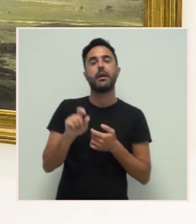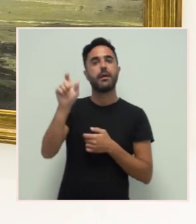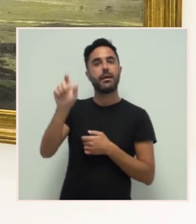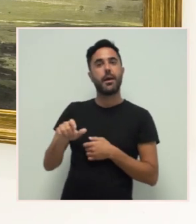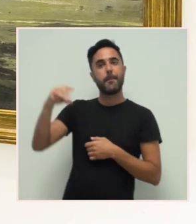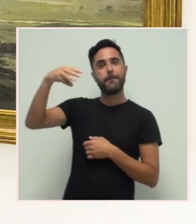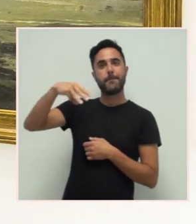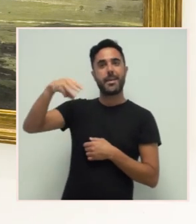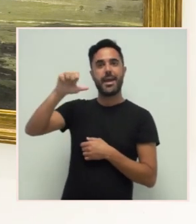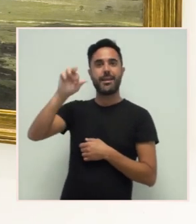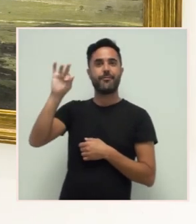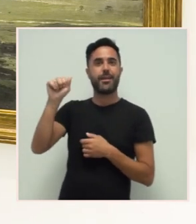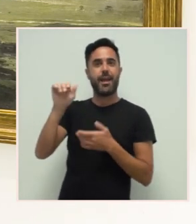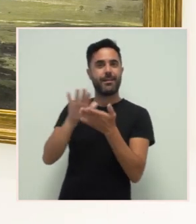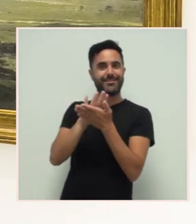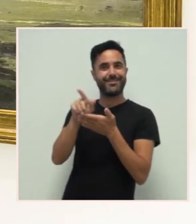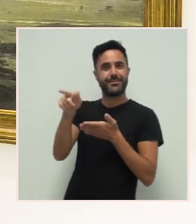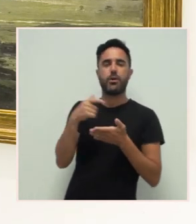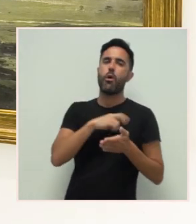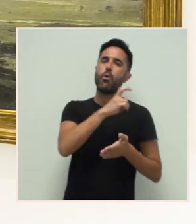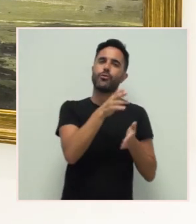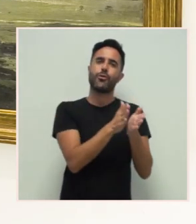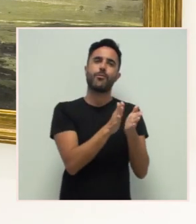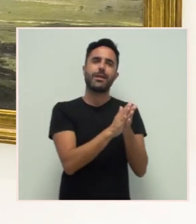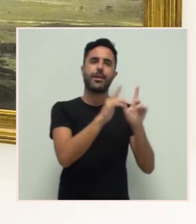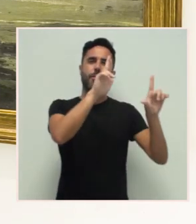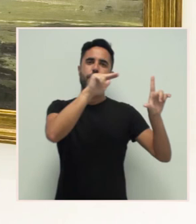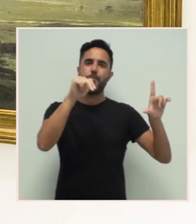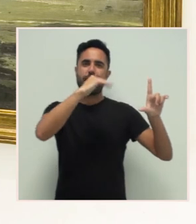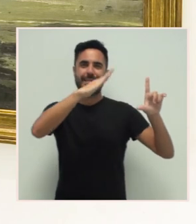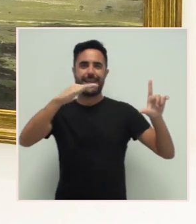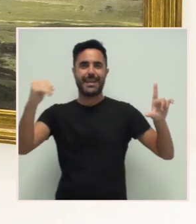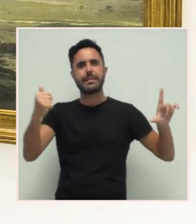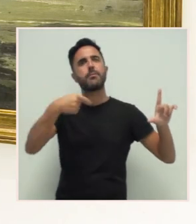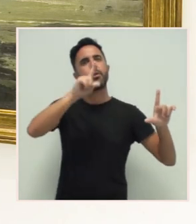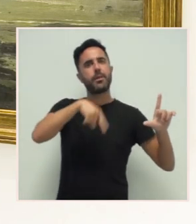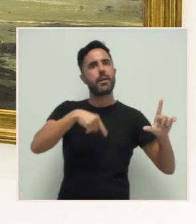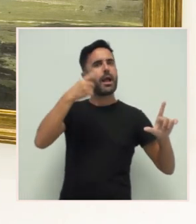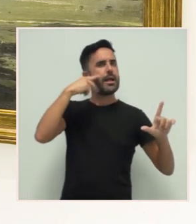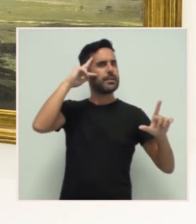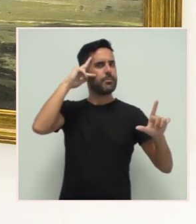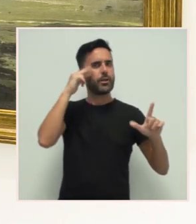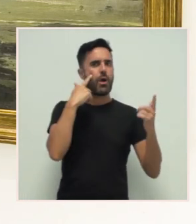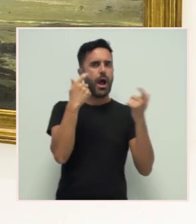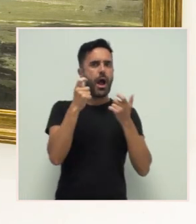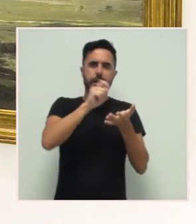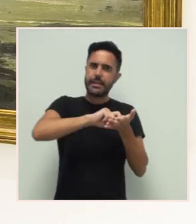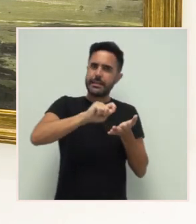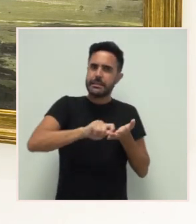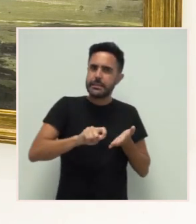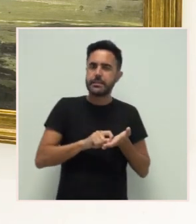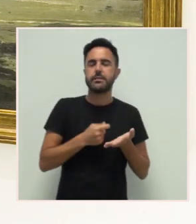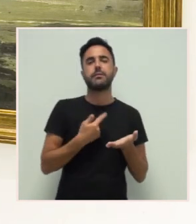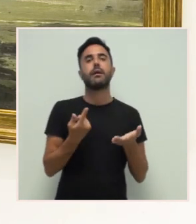un colega, un compañeiro tamén de aventuras como artista e paisaxista, pero que tamén foi crítico de arte. E a propósito